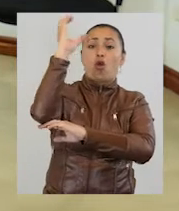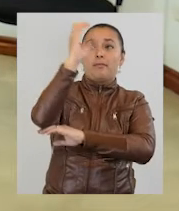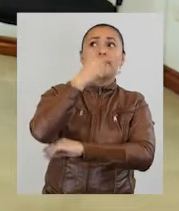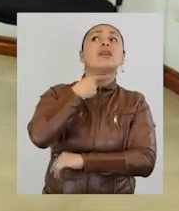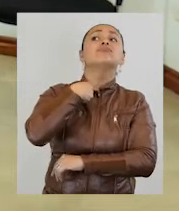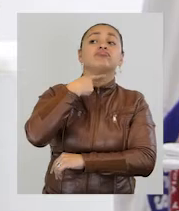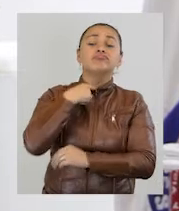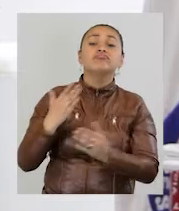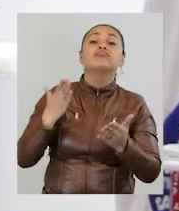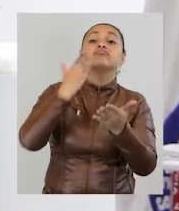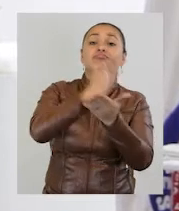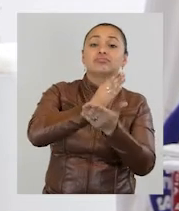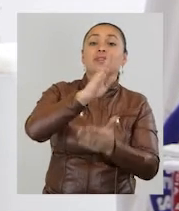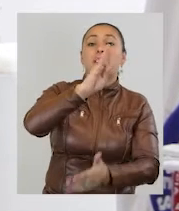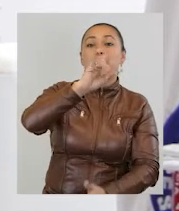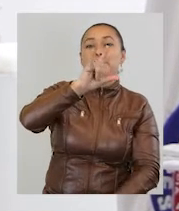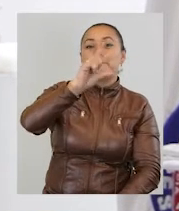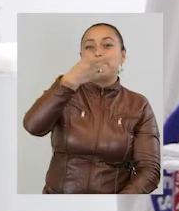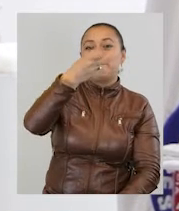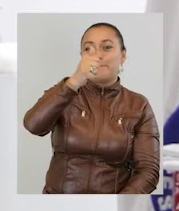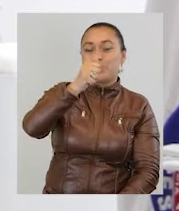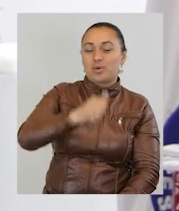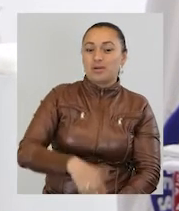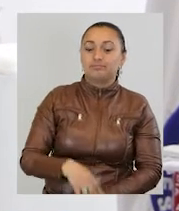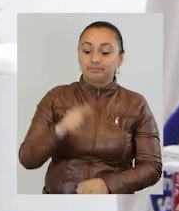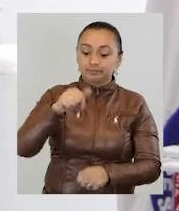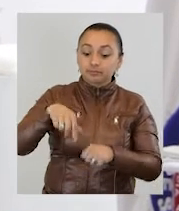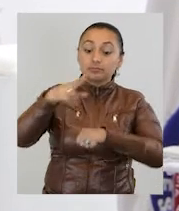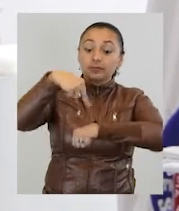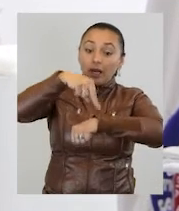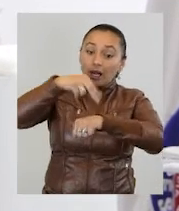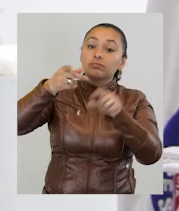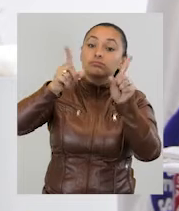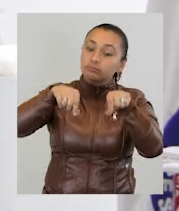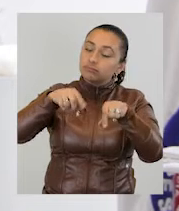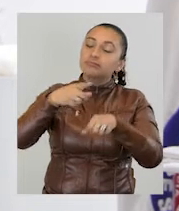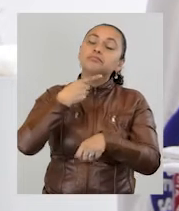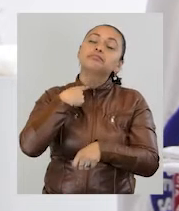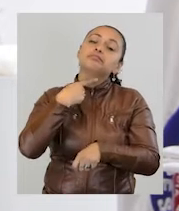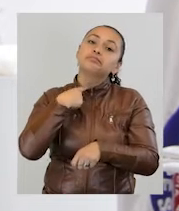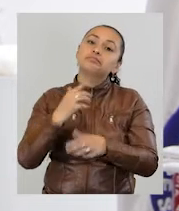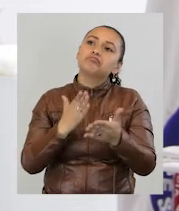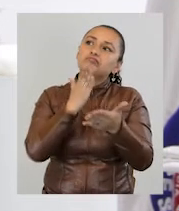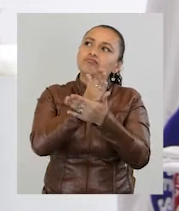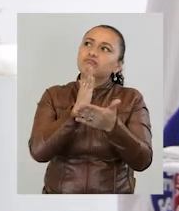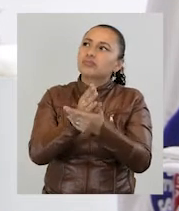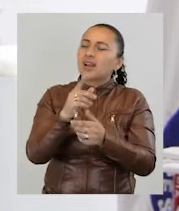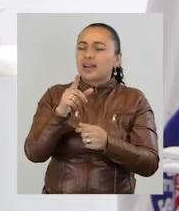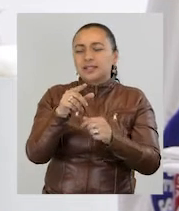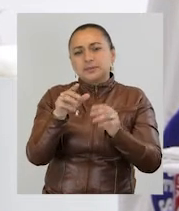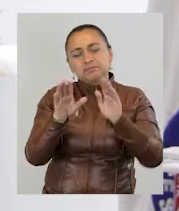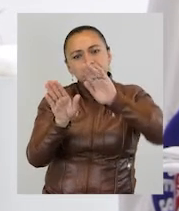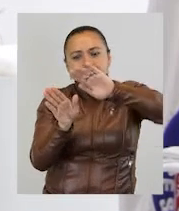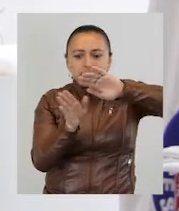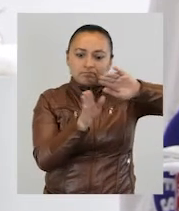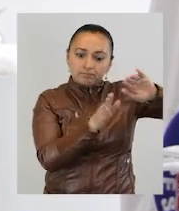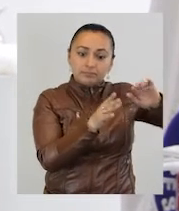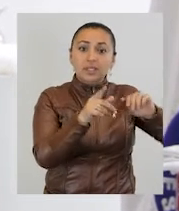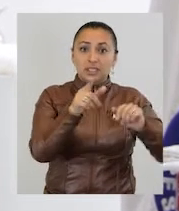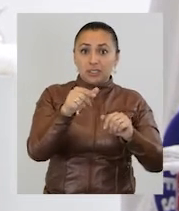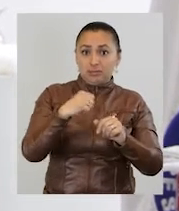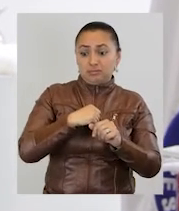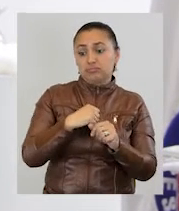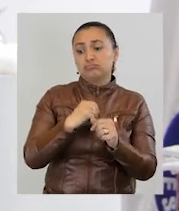el corazón del pueblo colombiano y en nuestro departamento de Nariño. En medio de